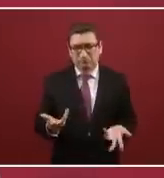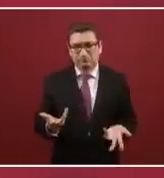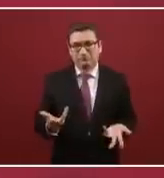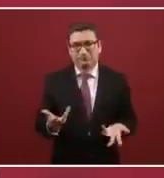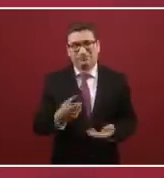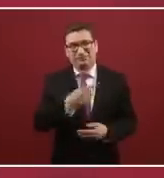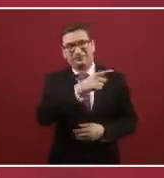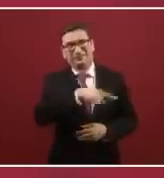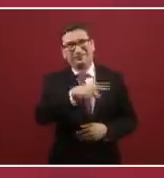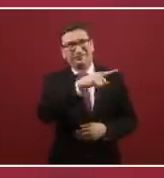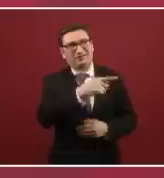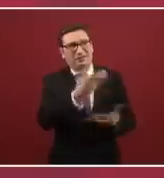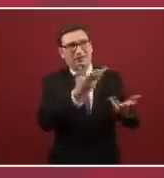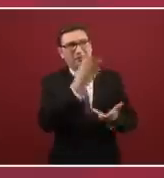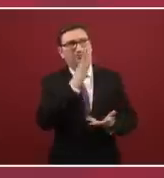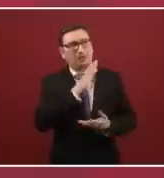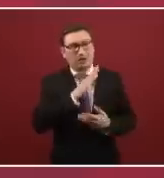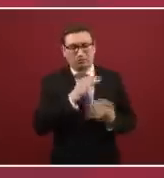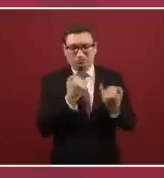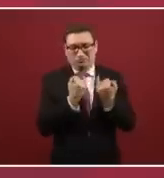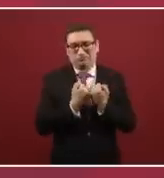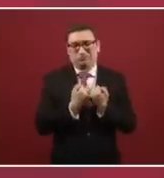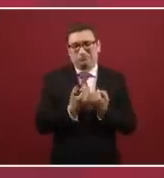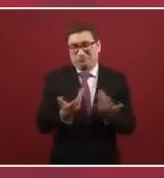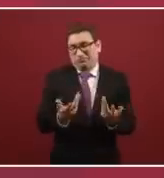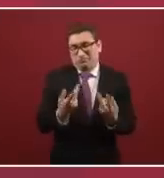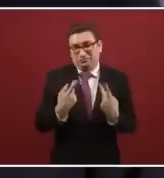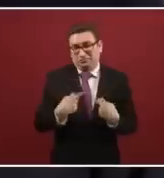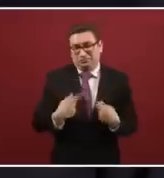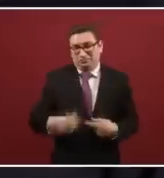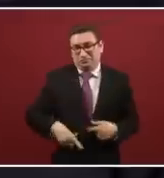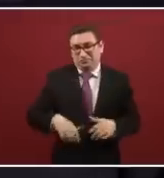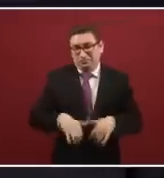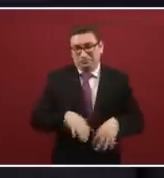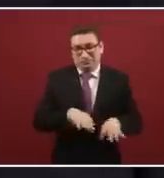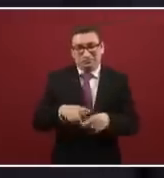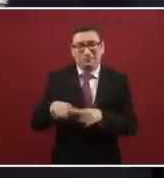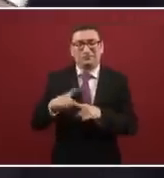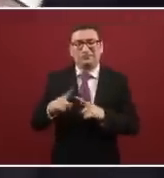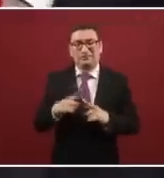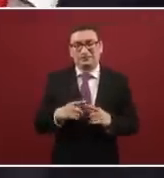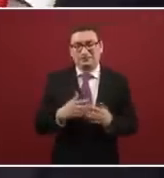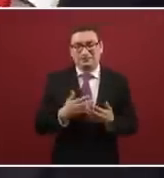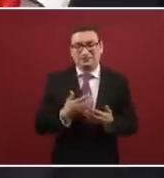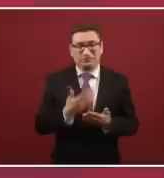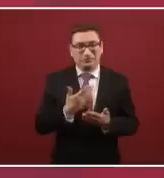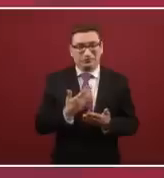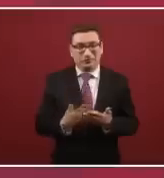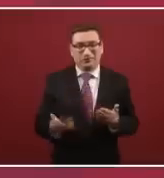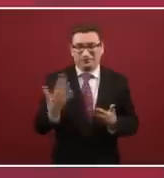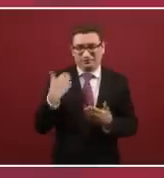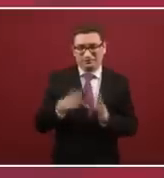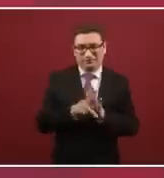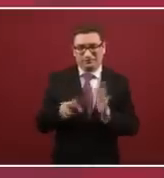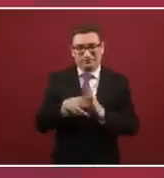si están dando el mal ejemplo. Entonces, hoy sale un